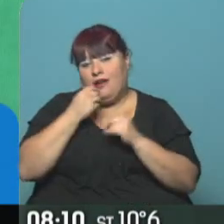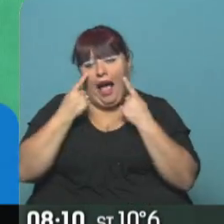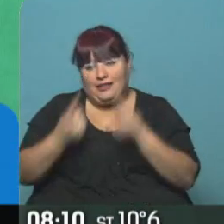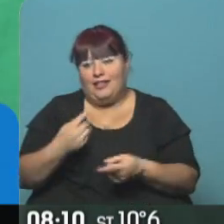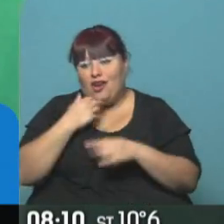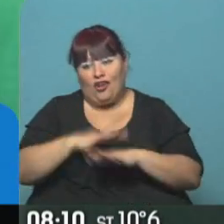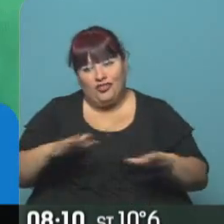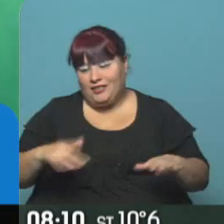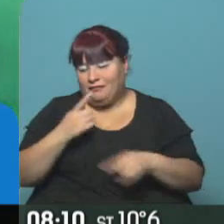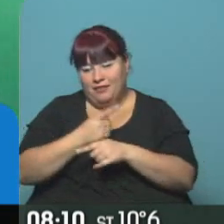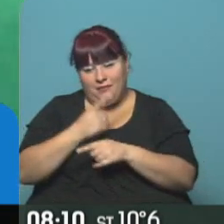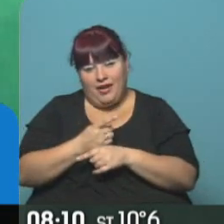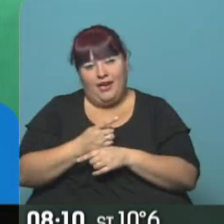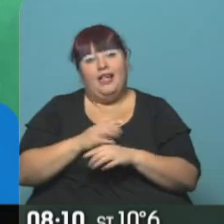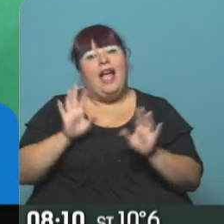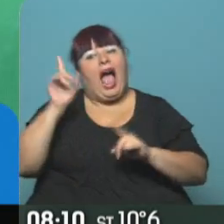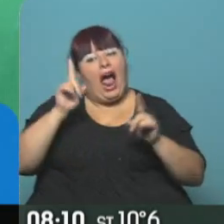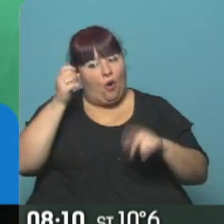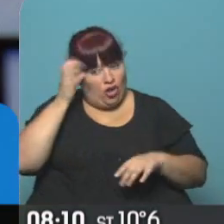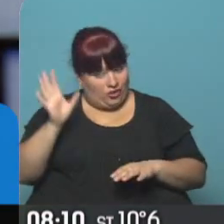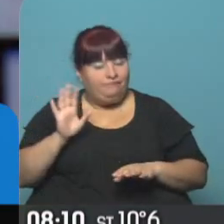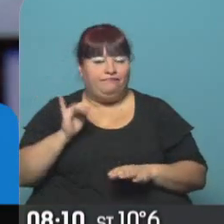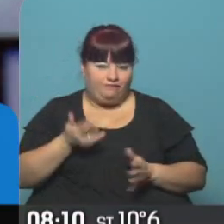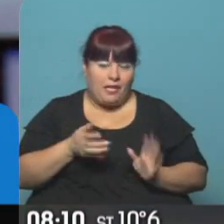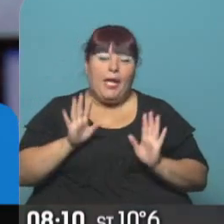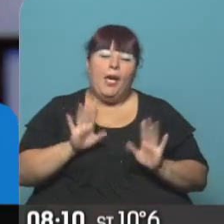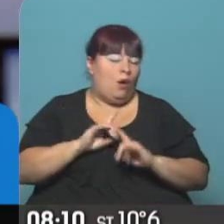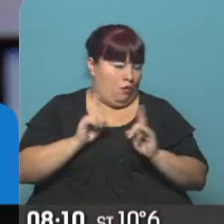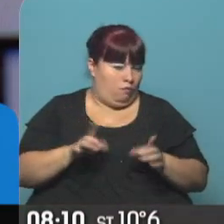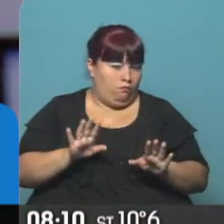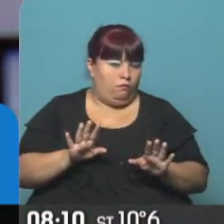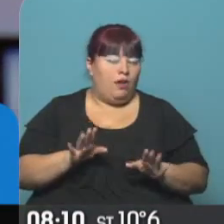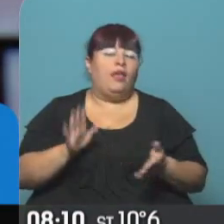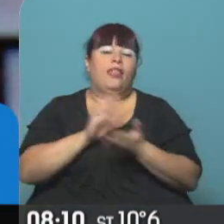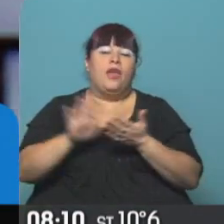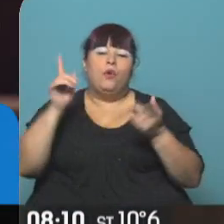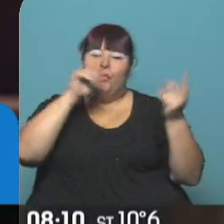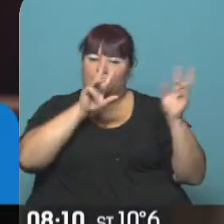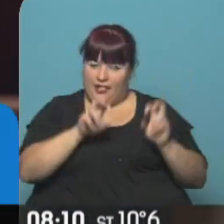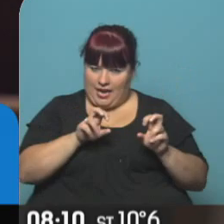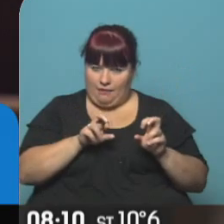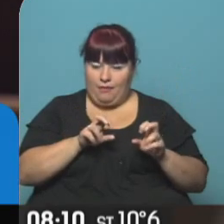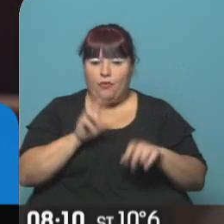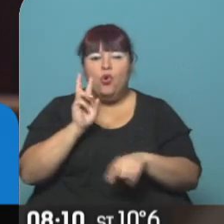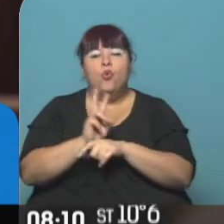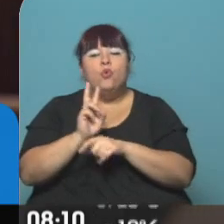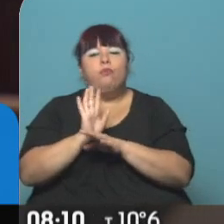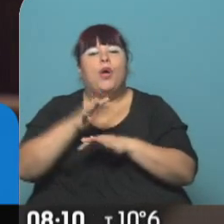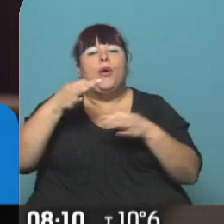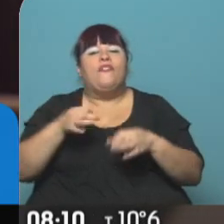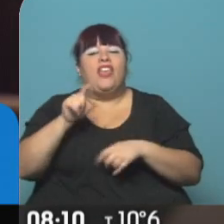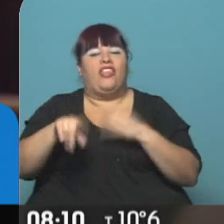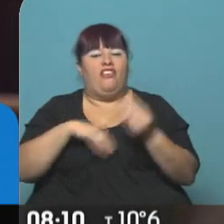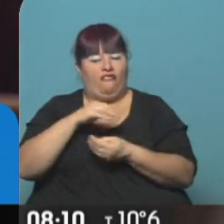hijos hasta que algunos se olvidan pero bueno volvamos al tema de la protección se llama bien de